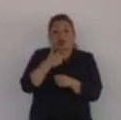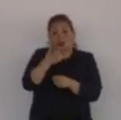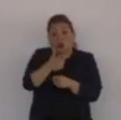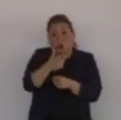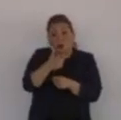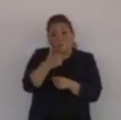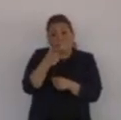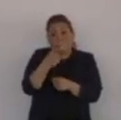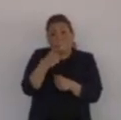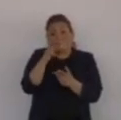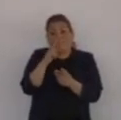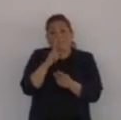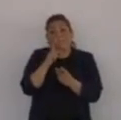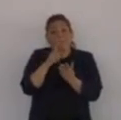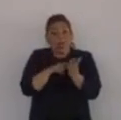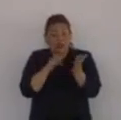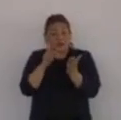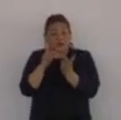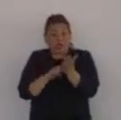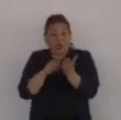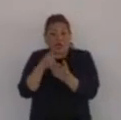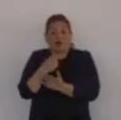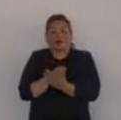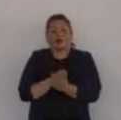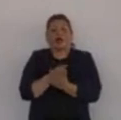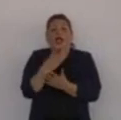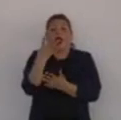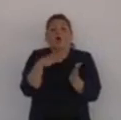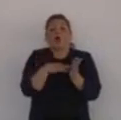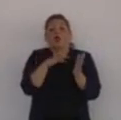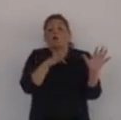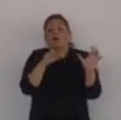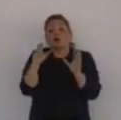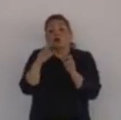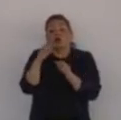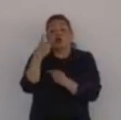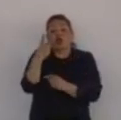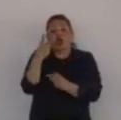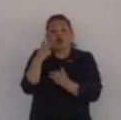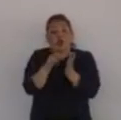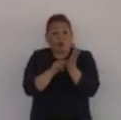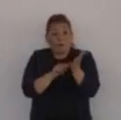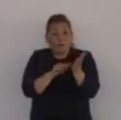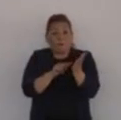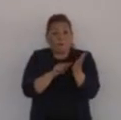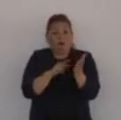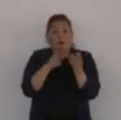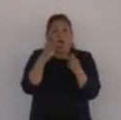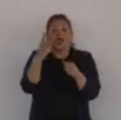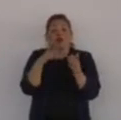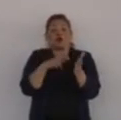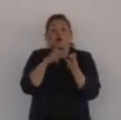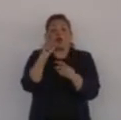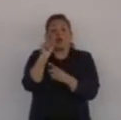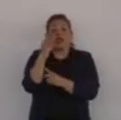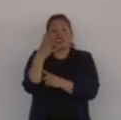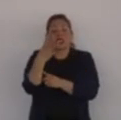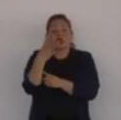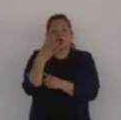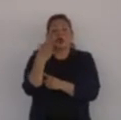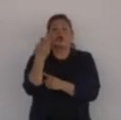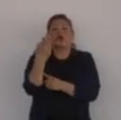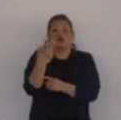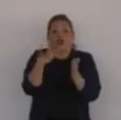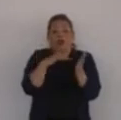pesos mensuales, 4.800 pesos bimestrales. Y en el 2024 van a ser 3.000